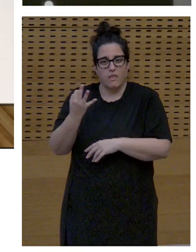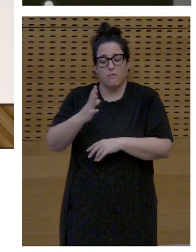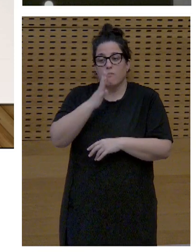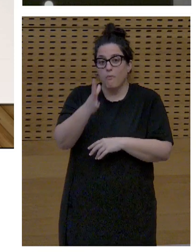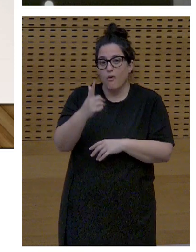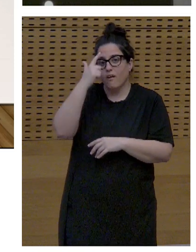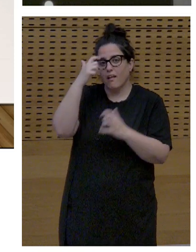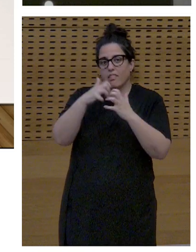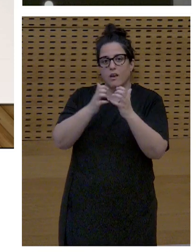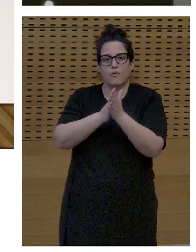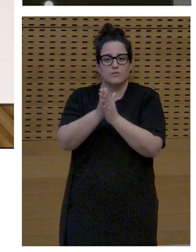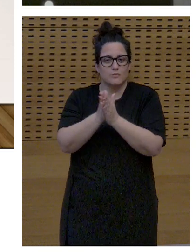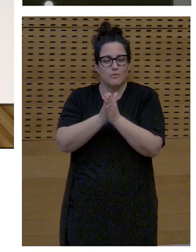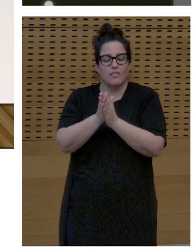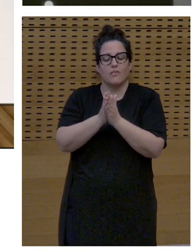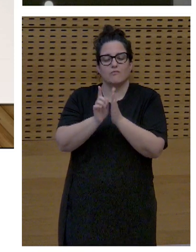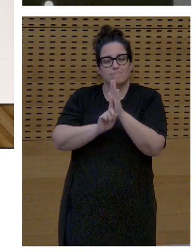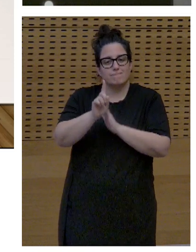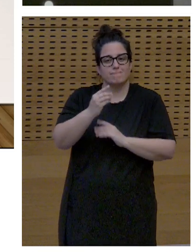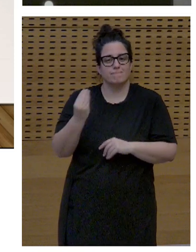el cerebro y es bueno.